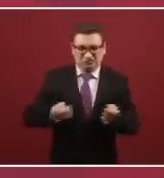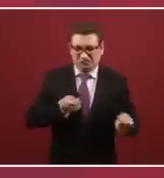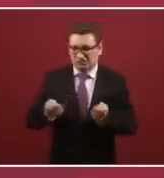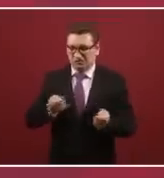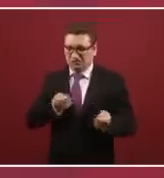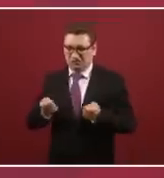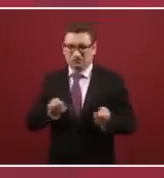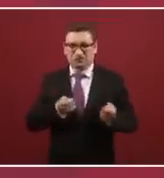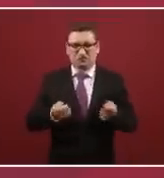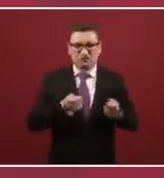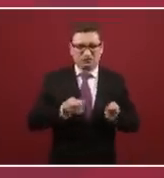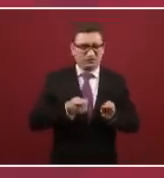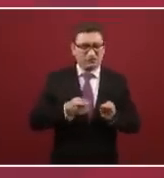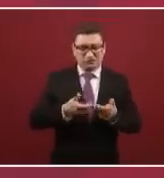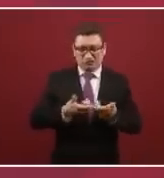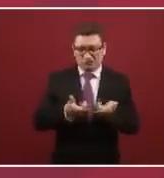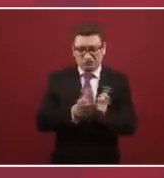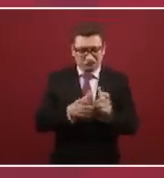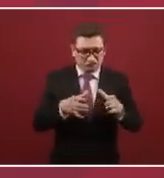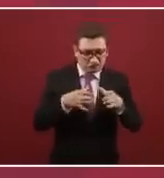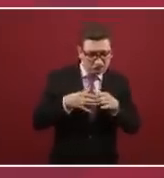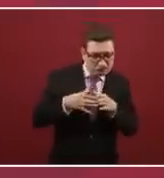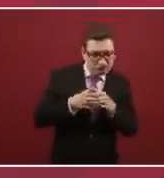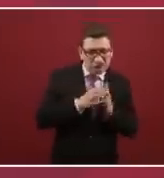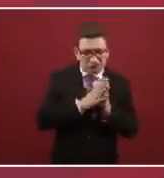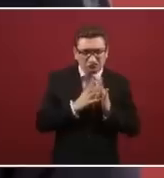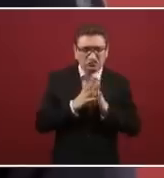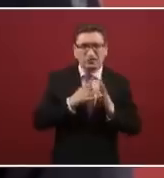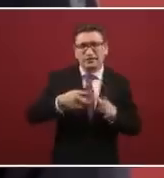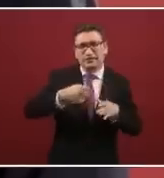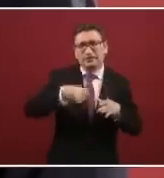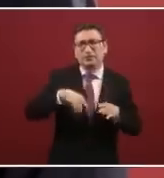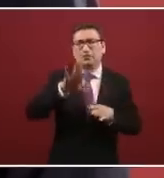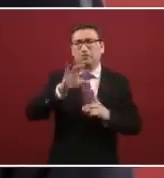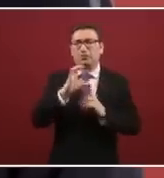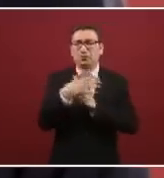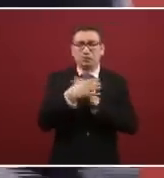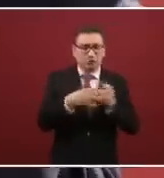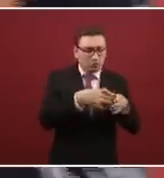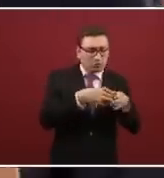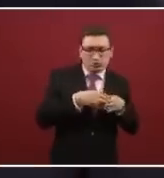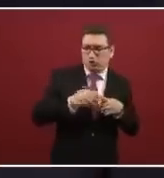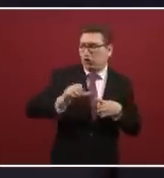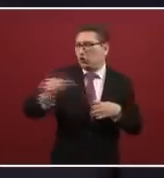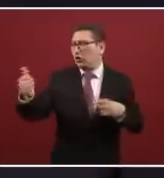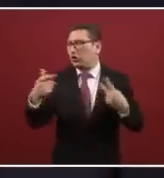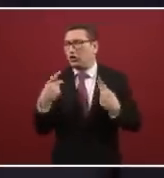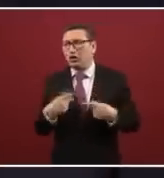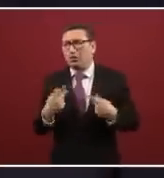secuestrado, era un comité al servicio de una minoría de rapaz, y eso